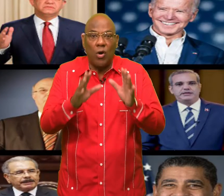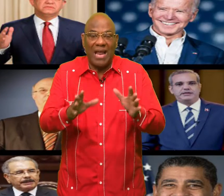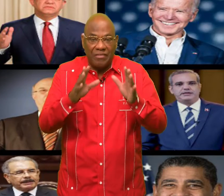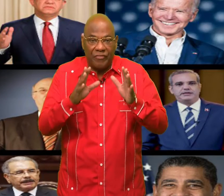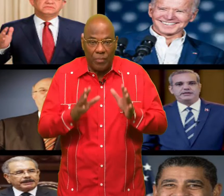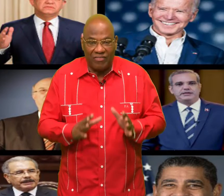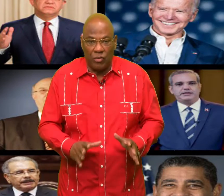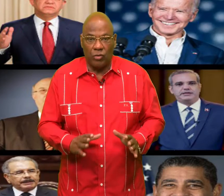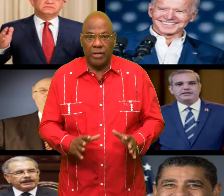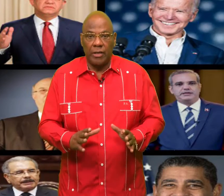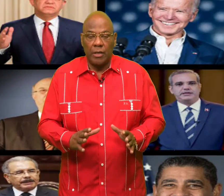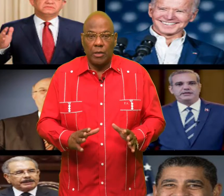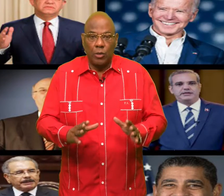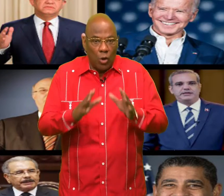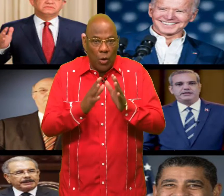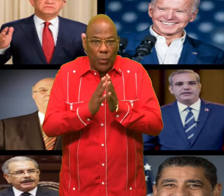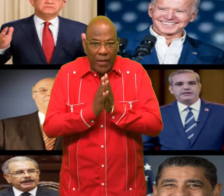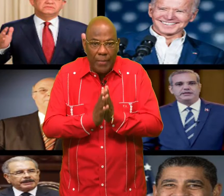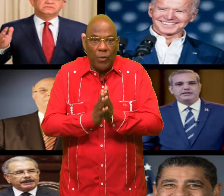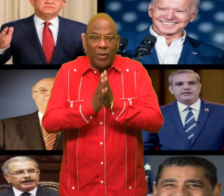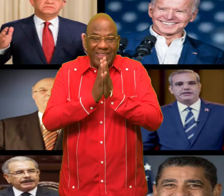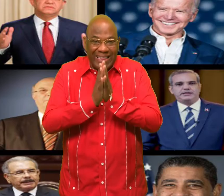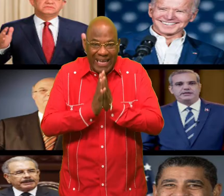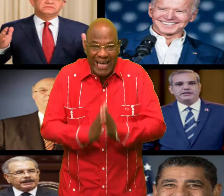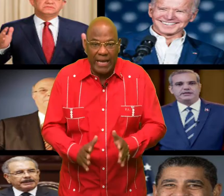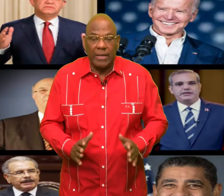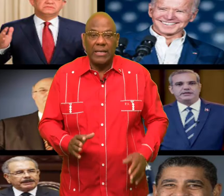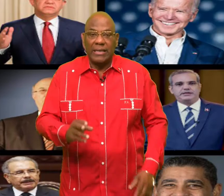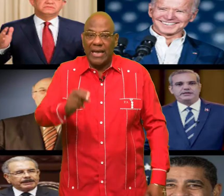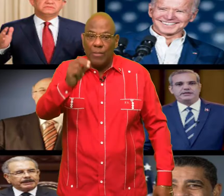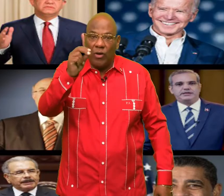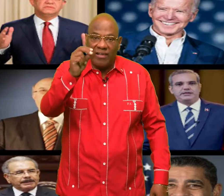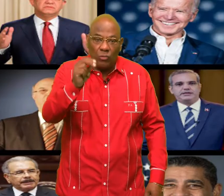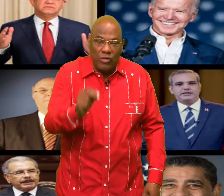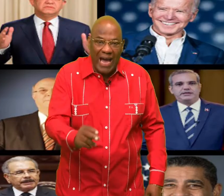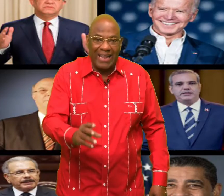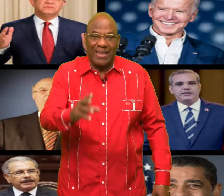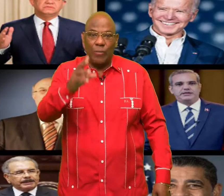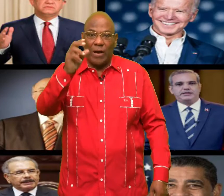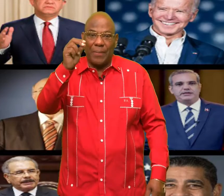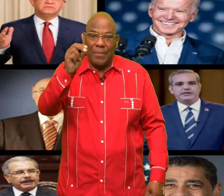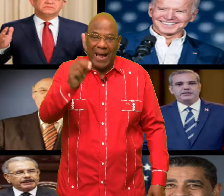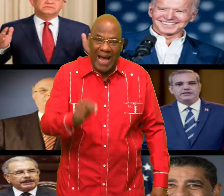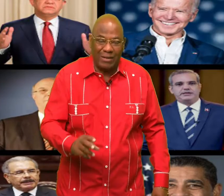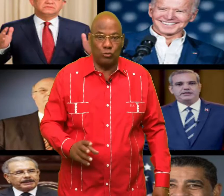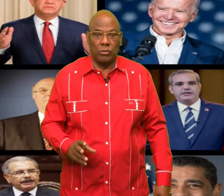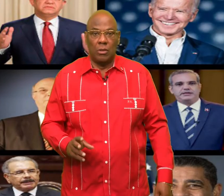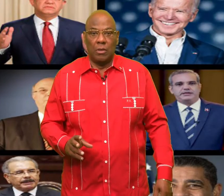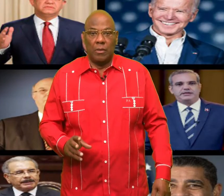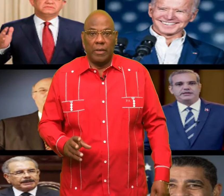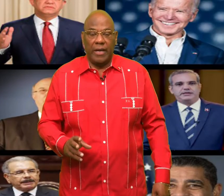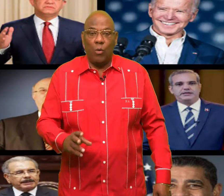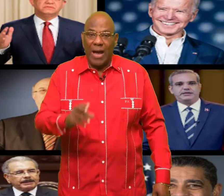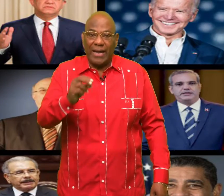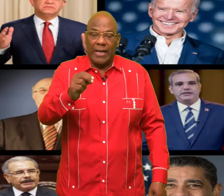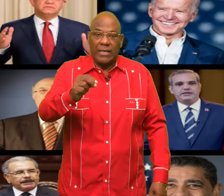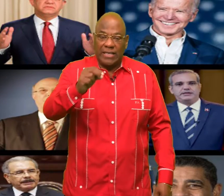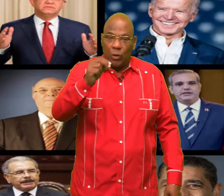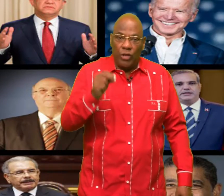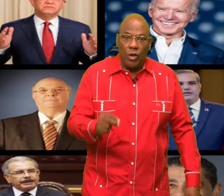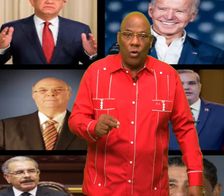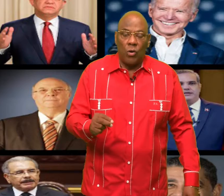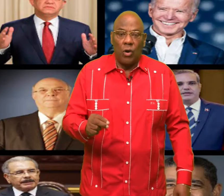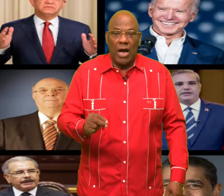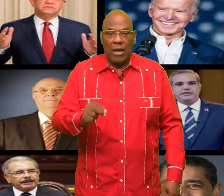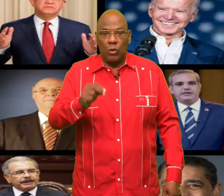y busquen todas las informaciones. No lo podemos detener. Tenemos que estudiar, tenemos que prepararnos. Igual que